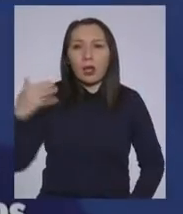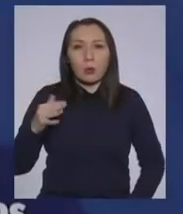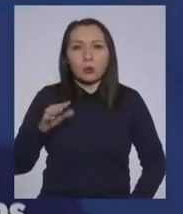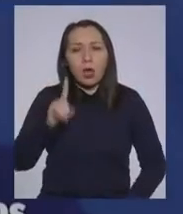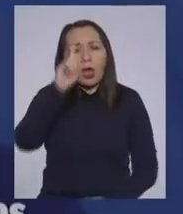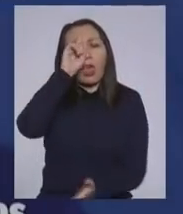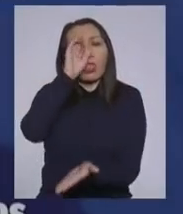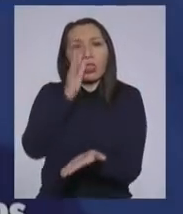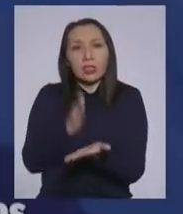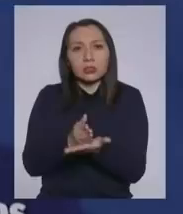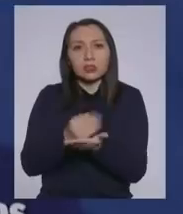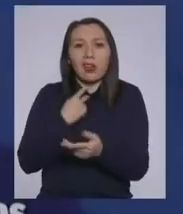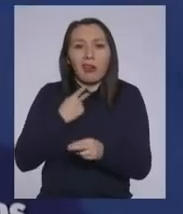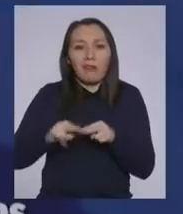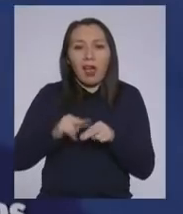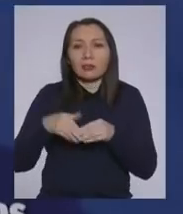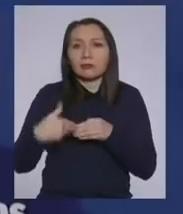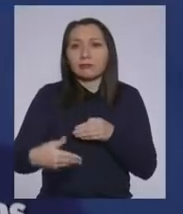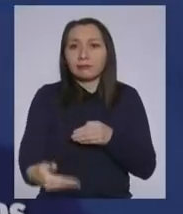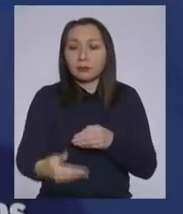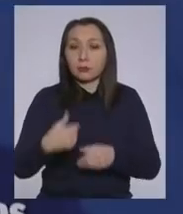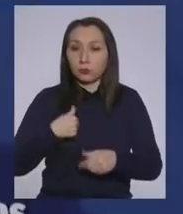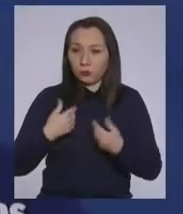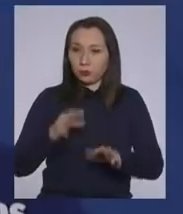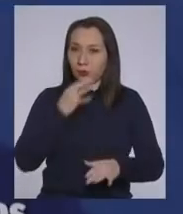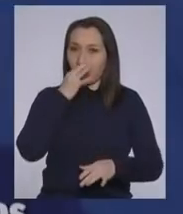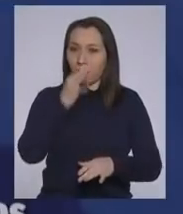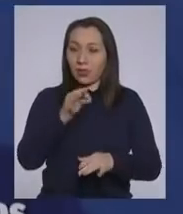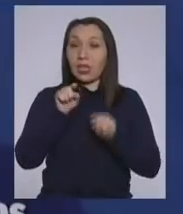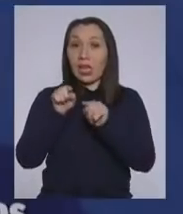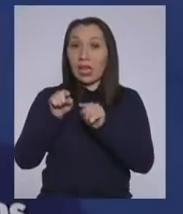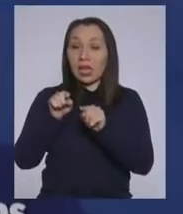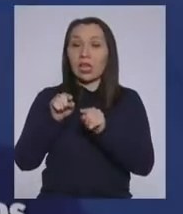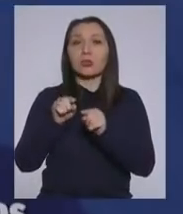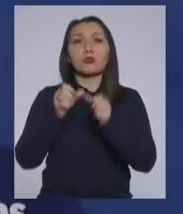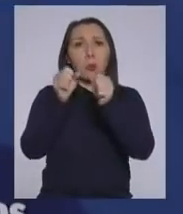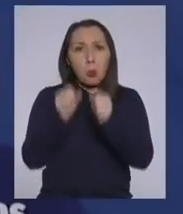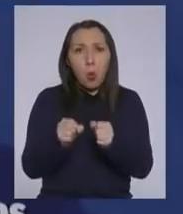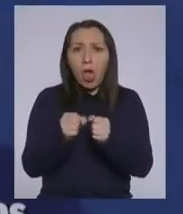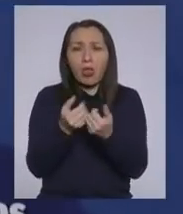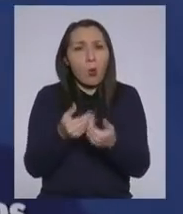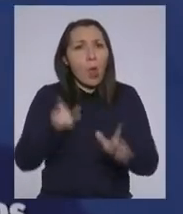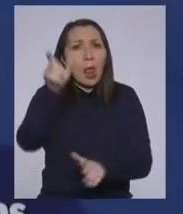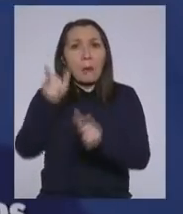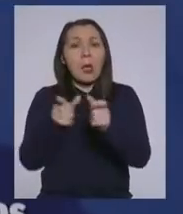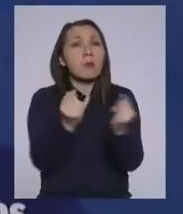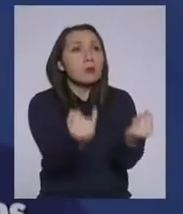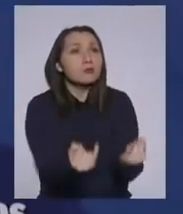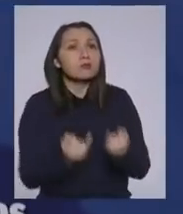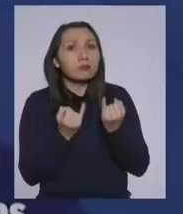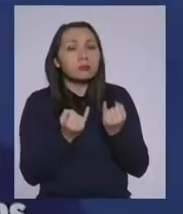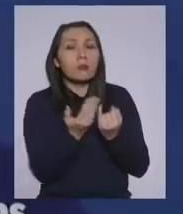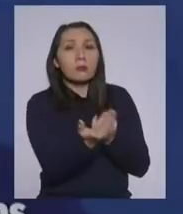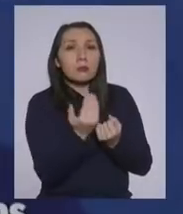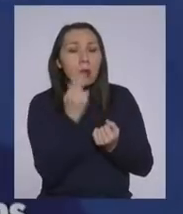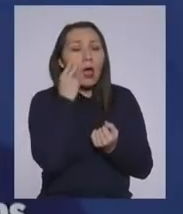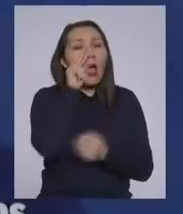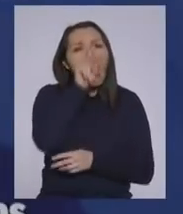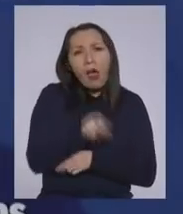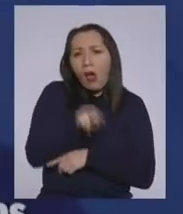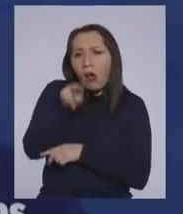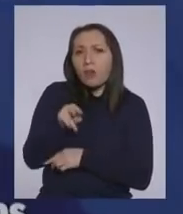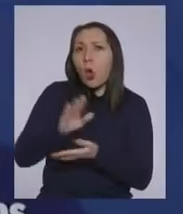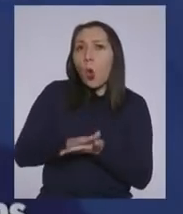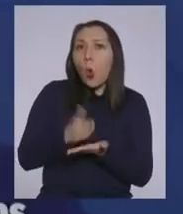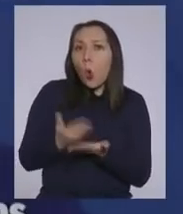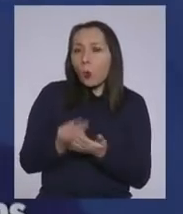la toma de decisiones. Y como he dicho, van a quedar al alcance de cualquier persona que quiera